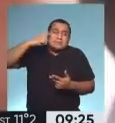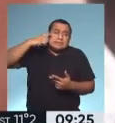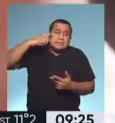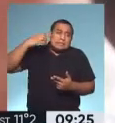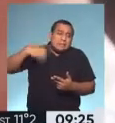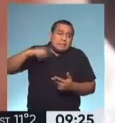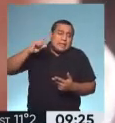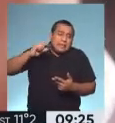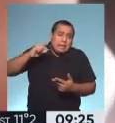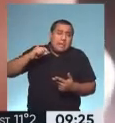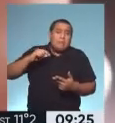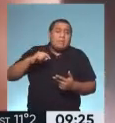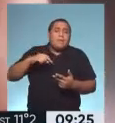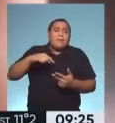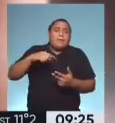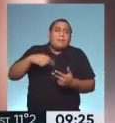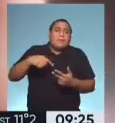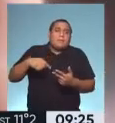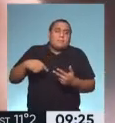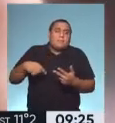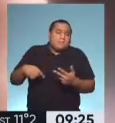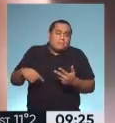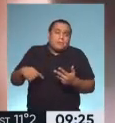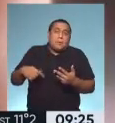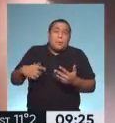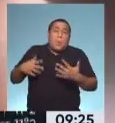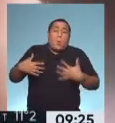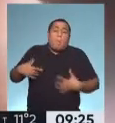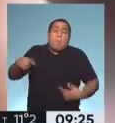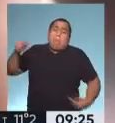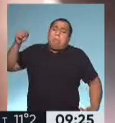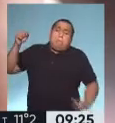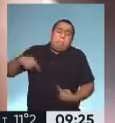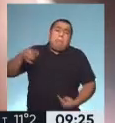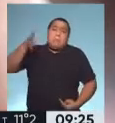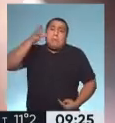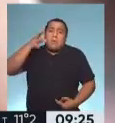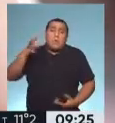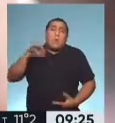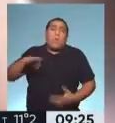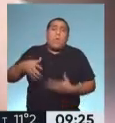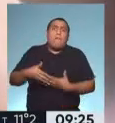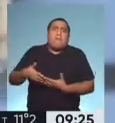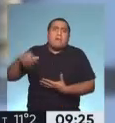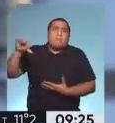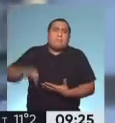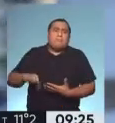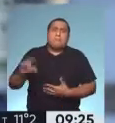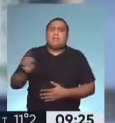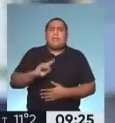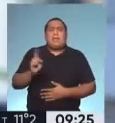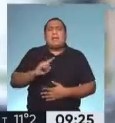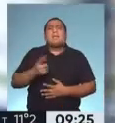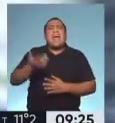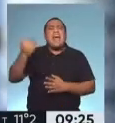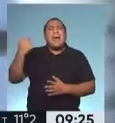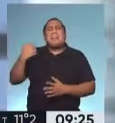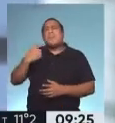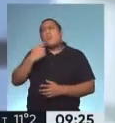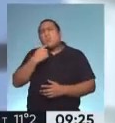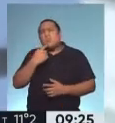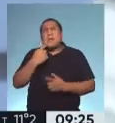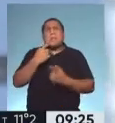en él y sus bebés y yo recuerdo también que esto también estas preguntas y estas dudas surgieron